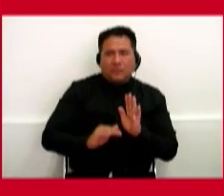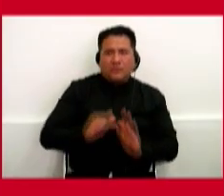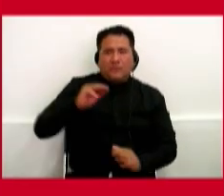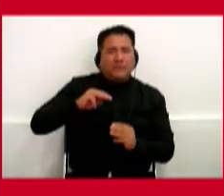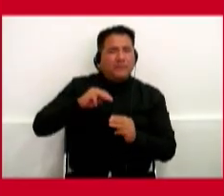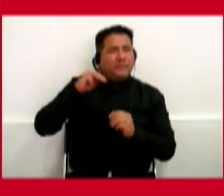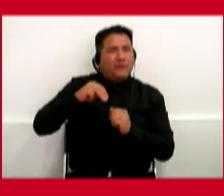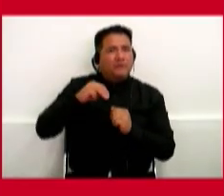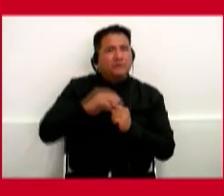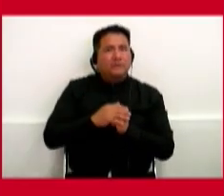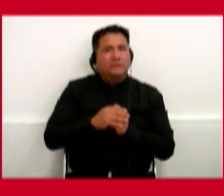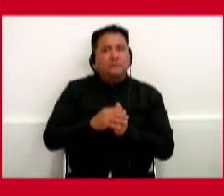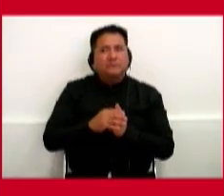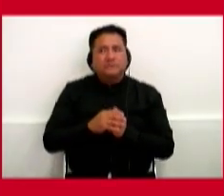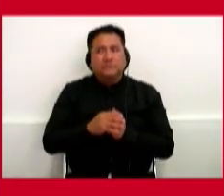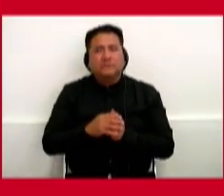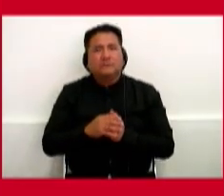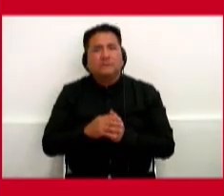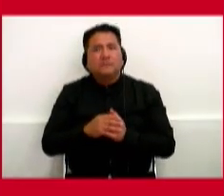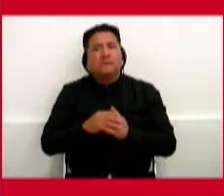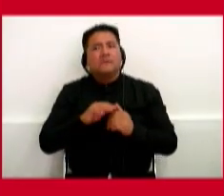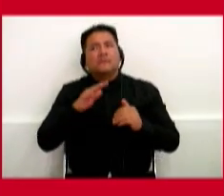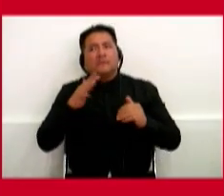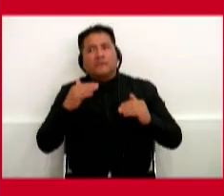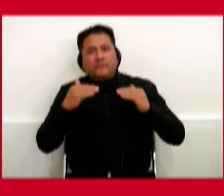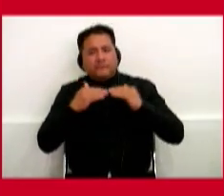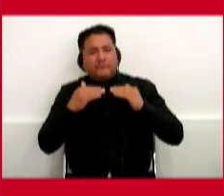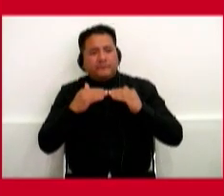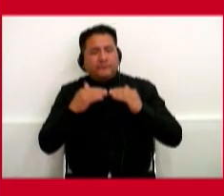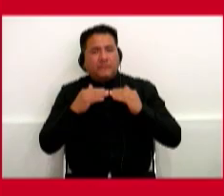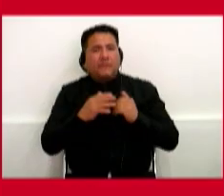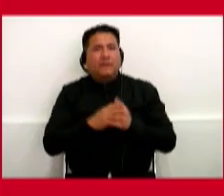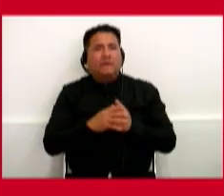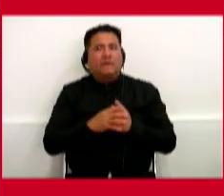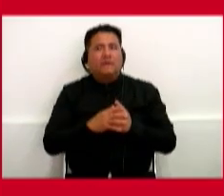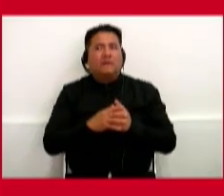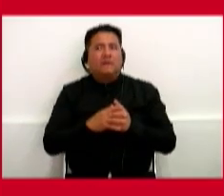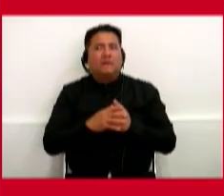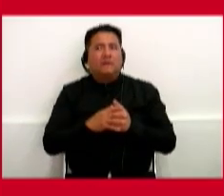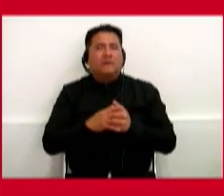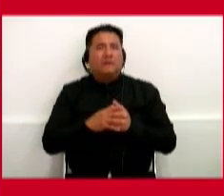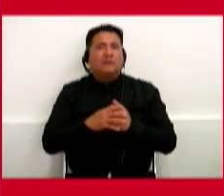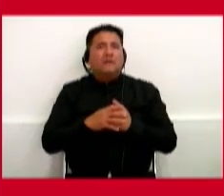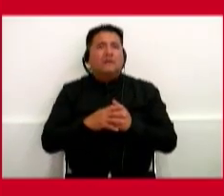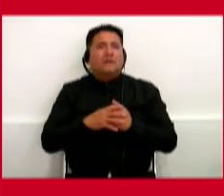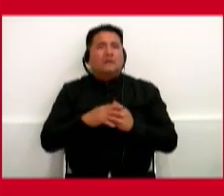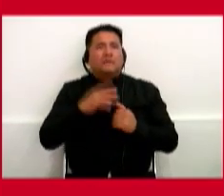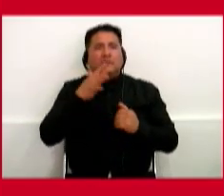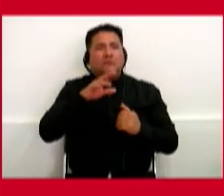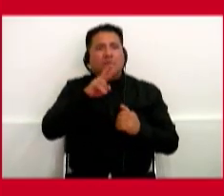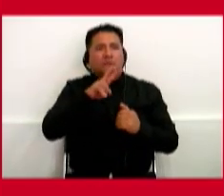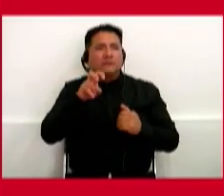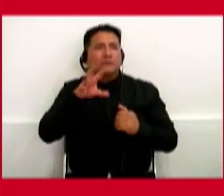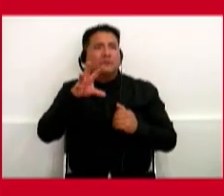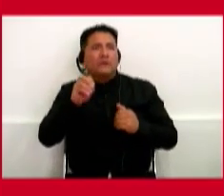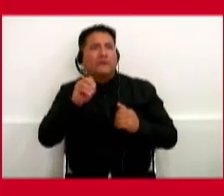milímetros. El equivalente del arranque actual era de 250